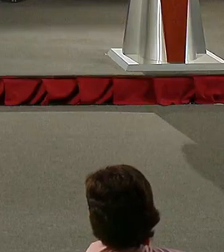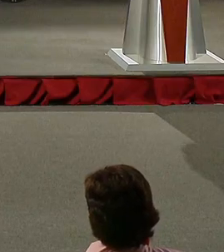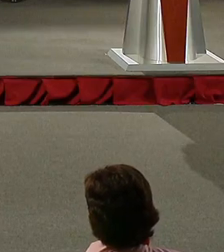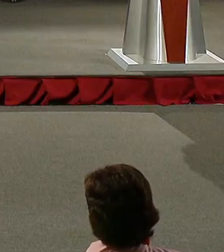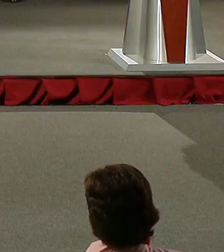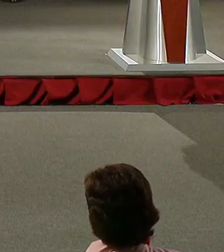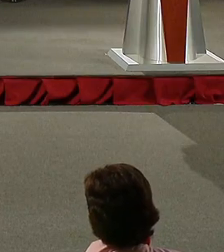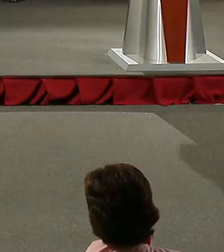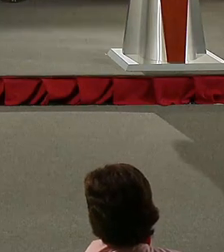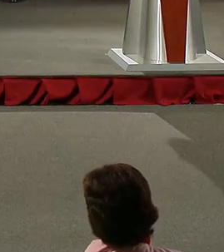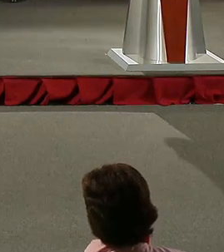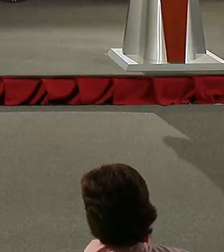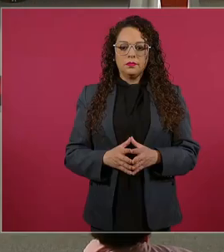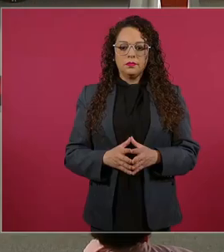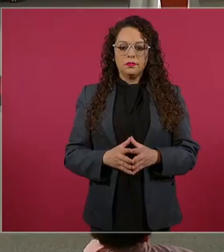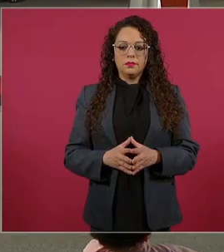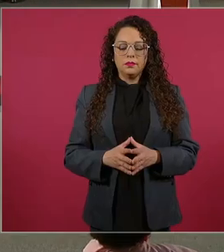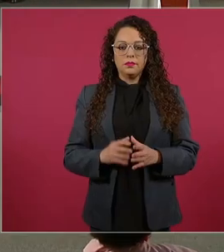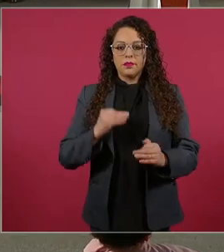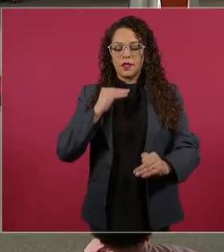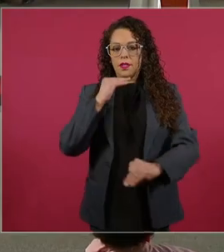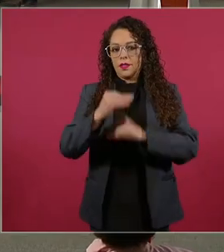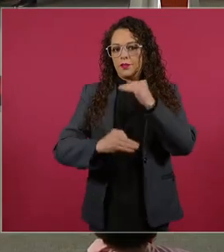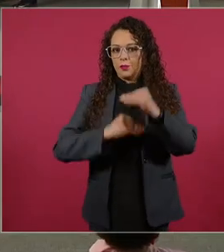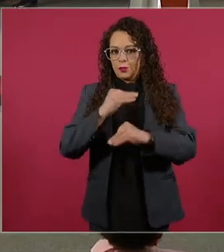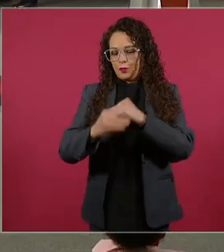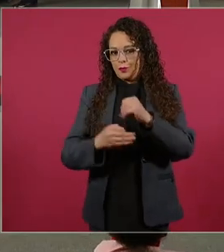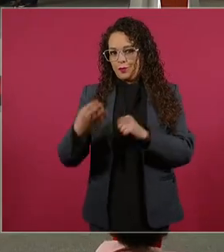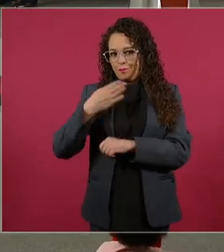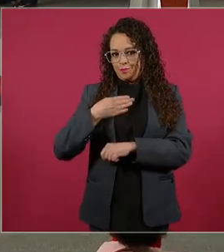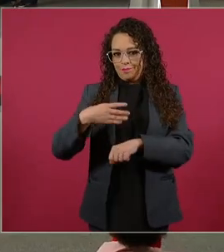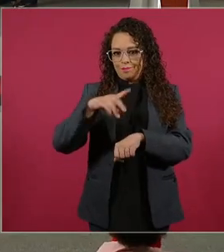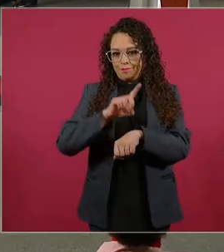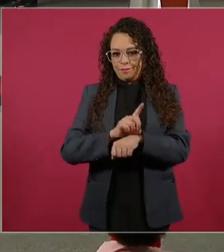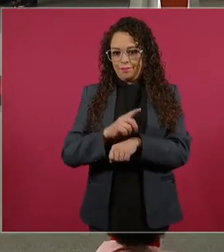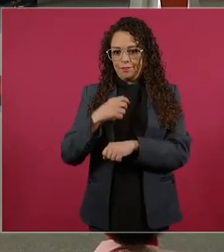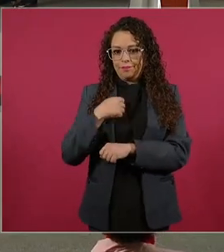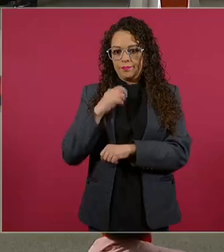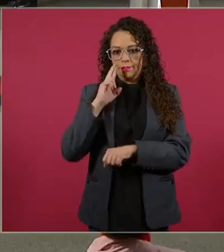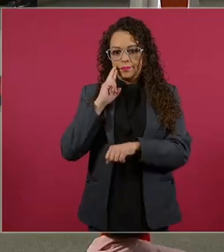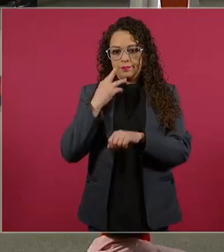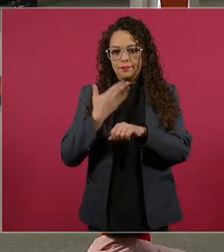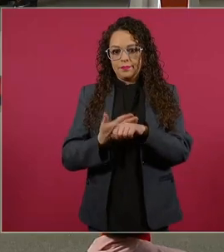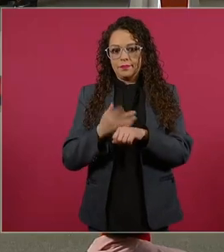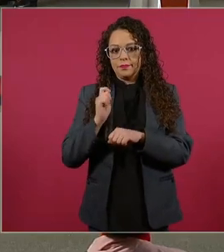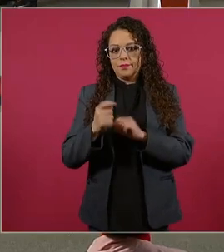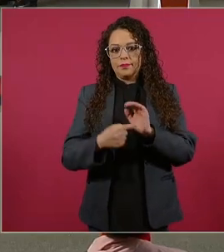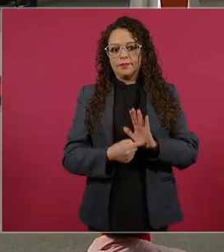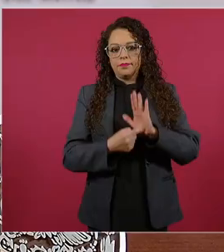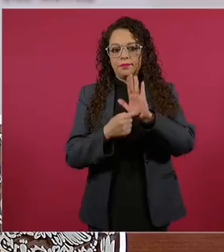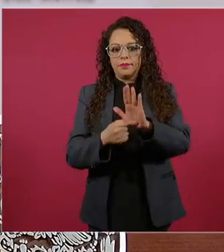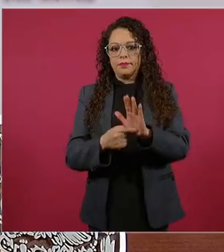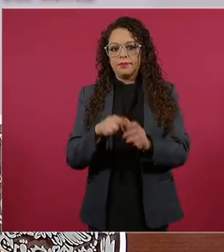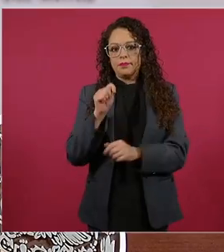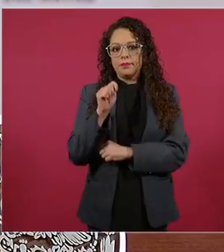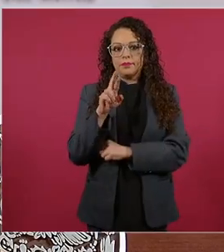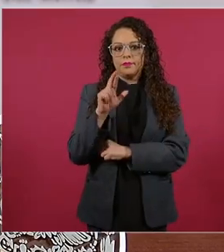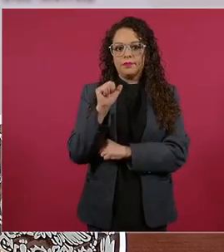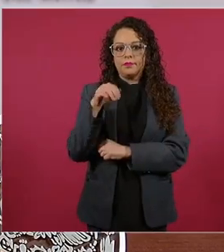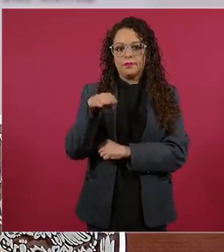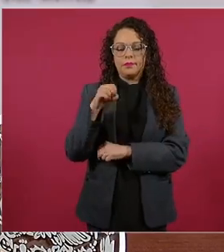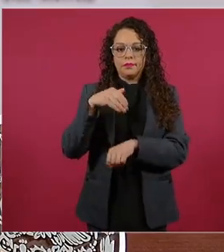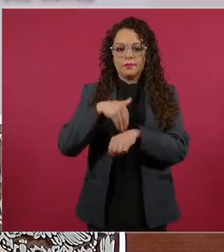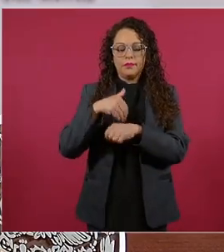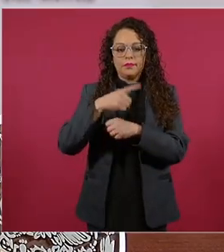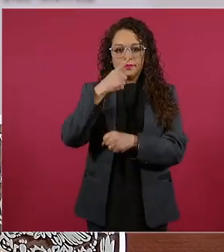Muy buenos días a todas y a todos. Yo voy a estar al cargo de la presentación del tramo 1. Como ya conocemos, es